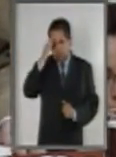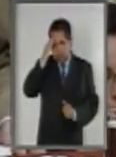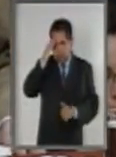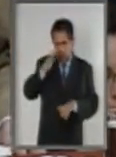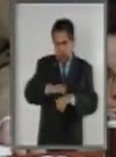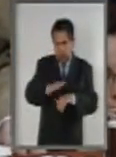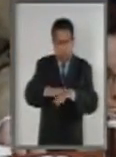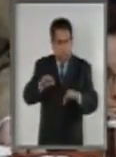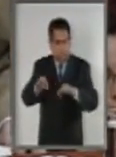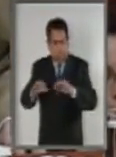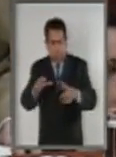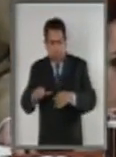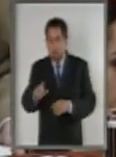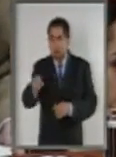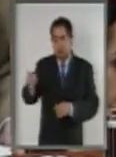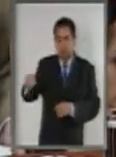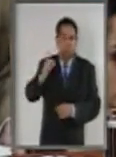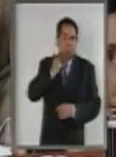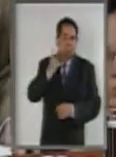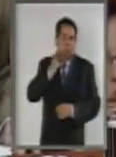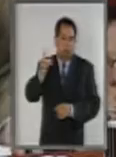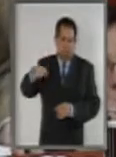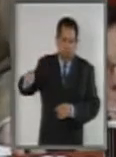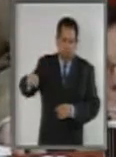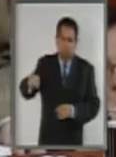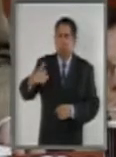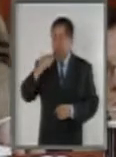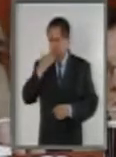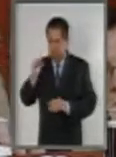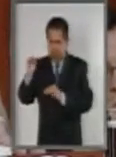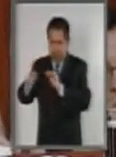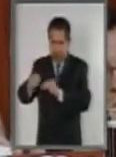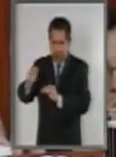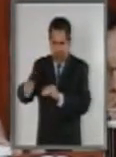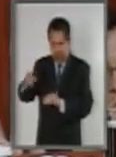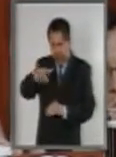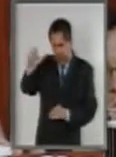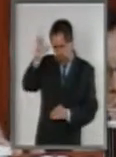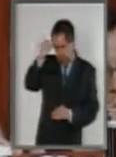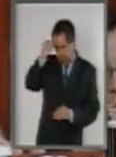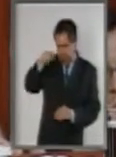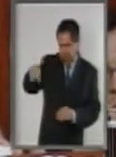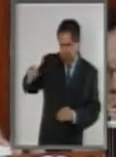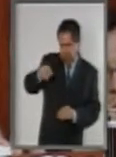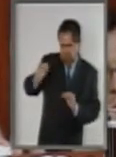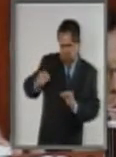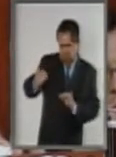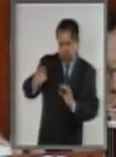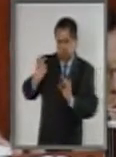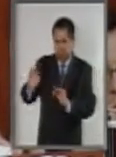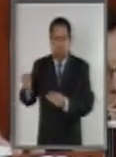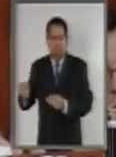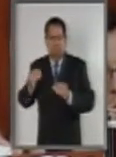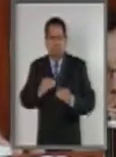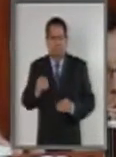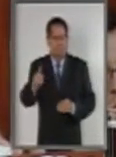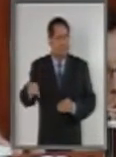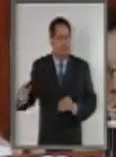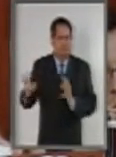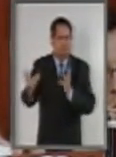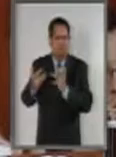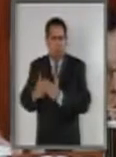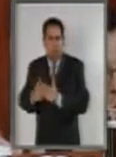trabajo de la colegisladora, cómo se fueron formando acuerdos, cómo fueron convergiendo intereses y se